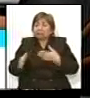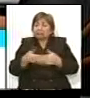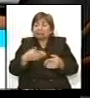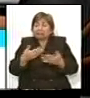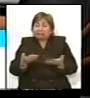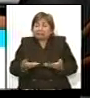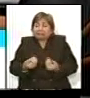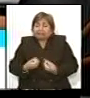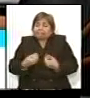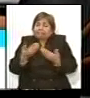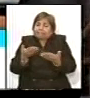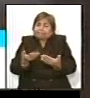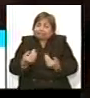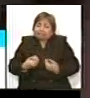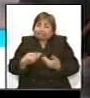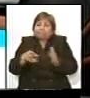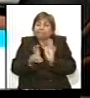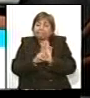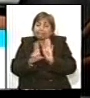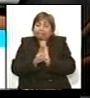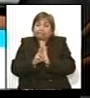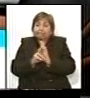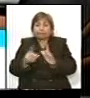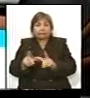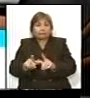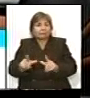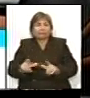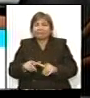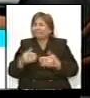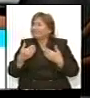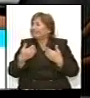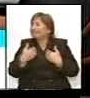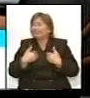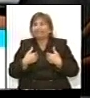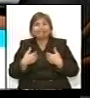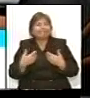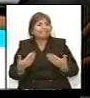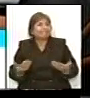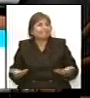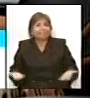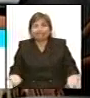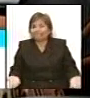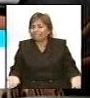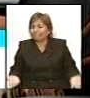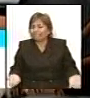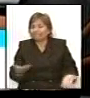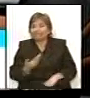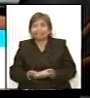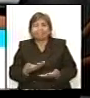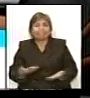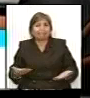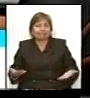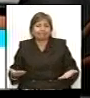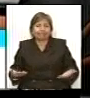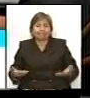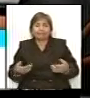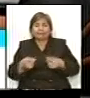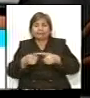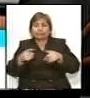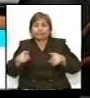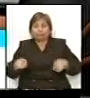hay ofrecimientos y una buena voluntad del gobierno local, pues no tenemos, digamos, en concreto la reubicación